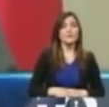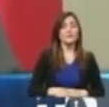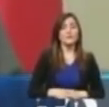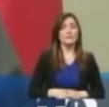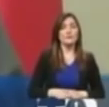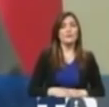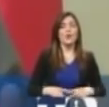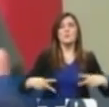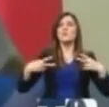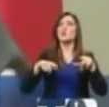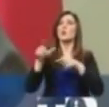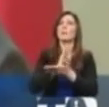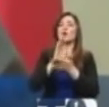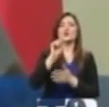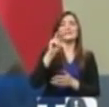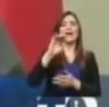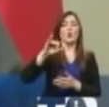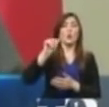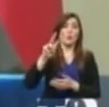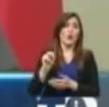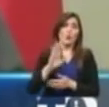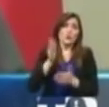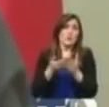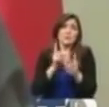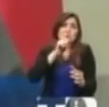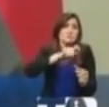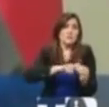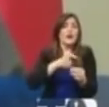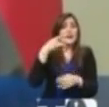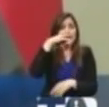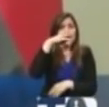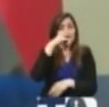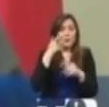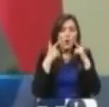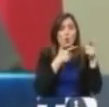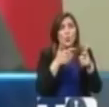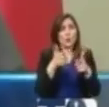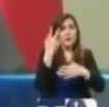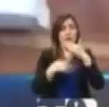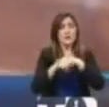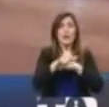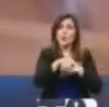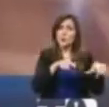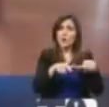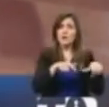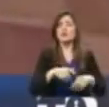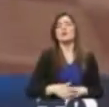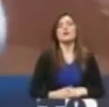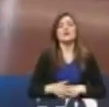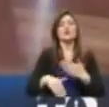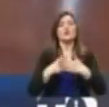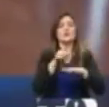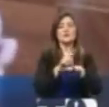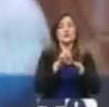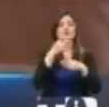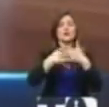ya ahora está viviendo por San Juan, y le estamos ofreciendo nuevamente poder ingresar a nuestros servicios de CIBEBES en la comunidad como tal. En todo el distrito